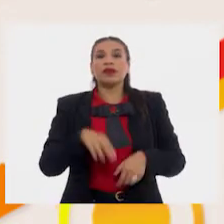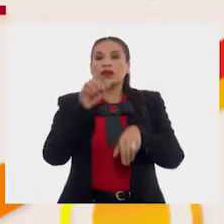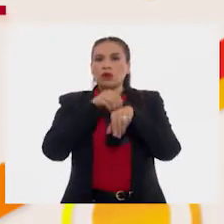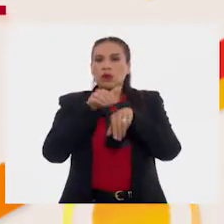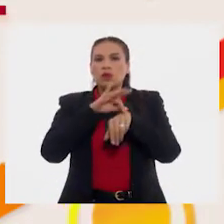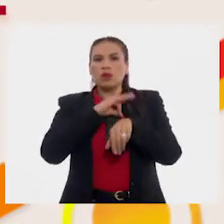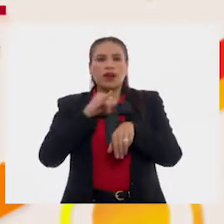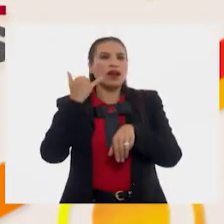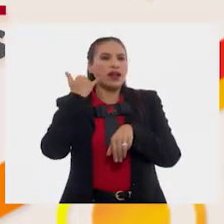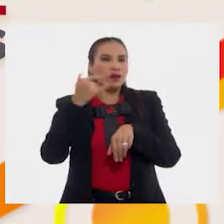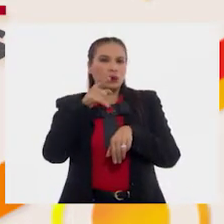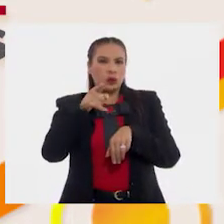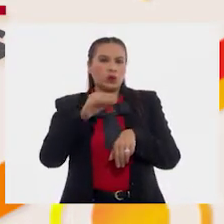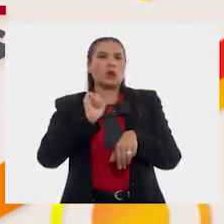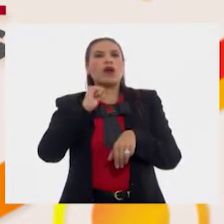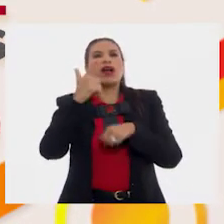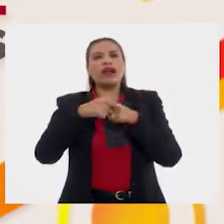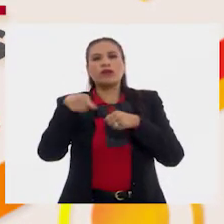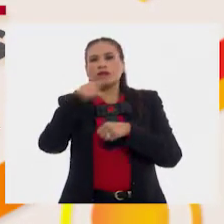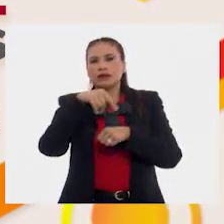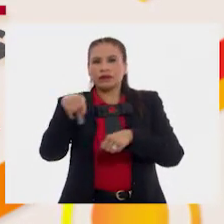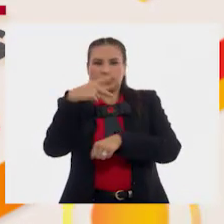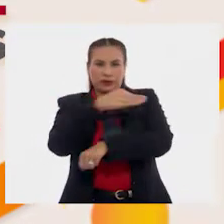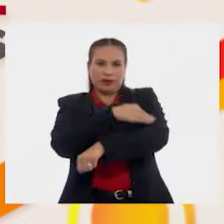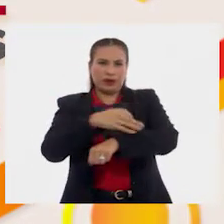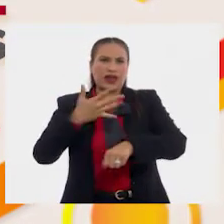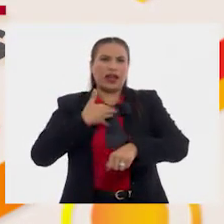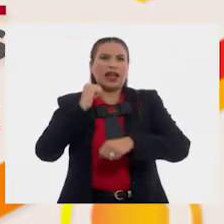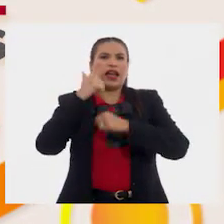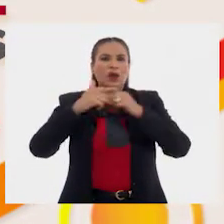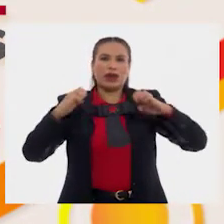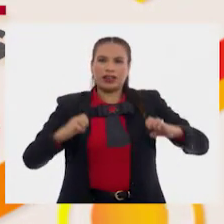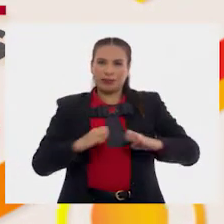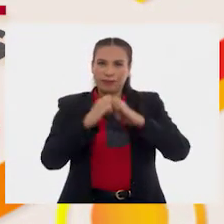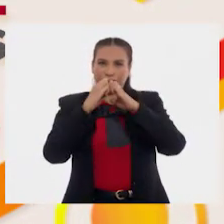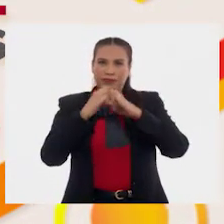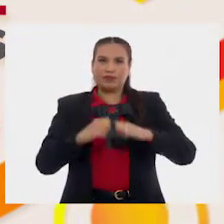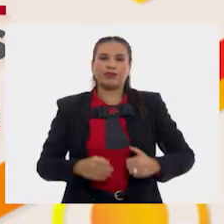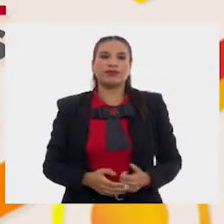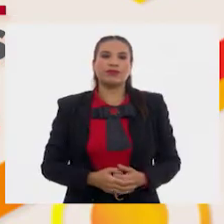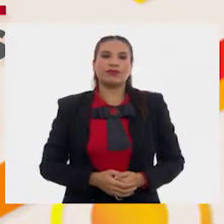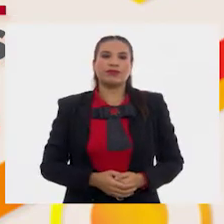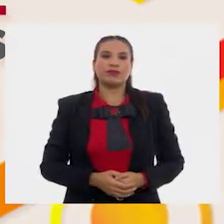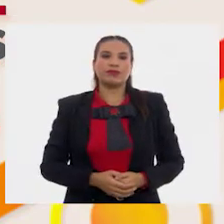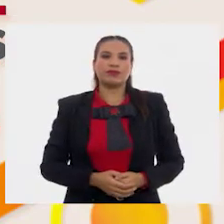número puedes llamar cuando tú o alguien cerca de ti tenga una emergencia.